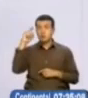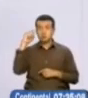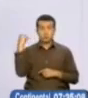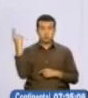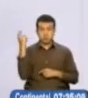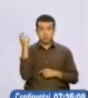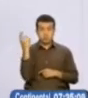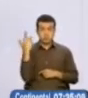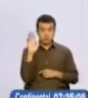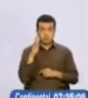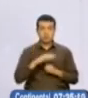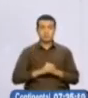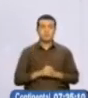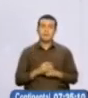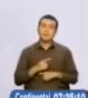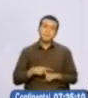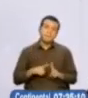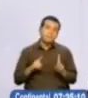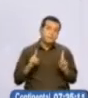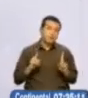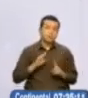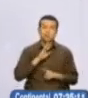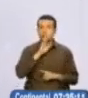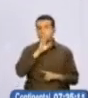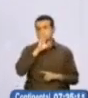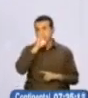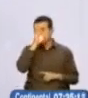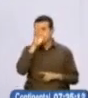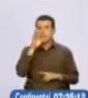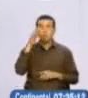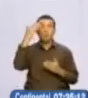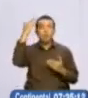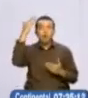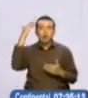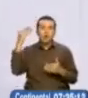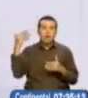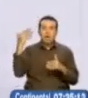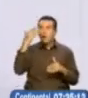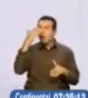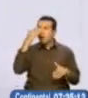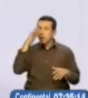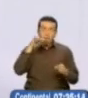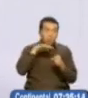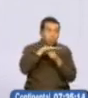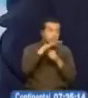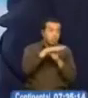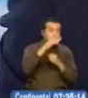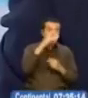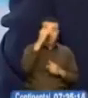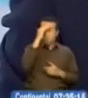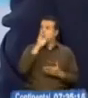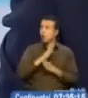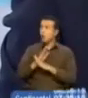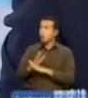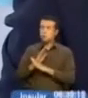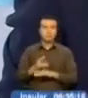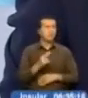necesidad, pero ha sido por siempre el cuco que la política se inserta en la educación, ¿no? Claro, pero la academia también